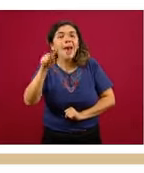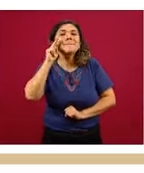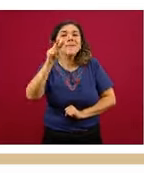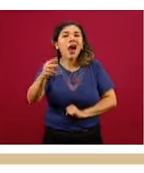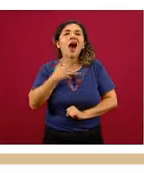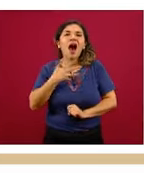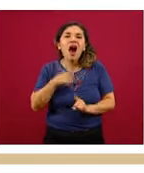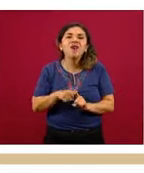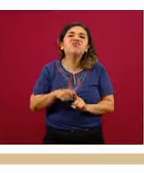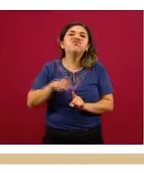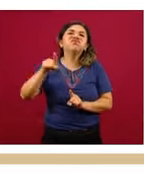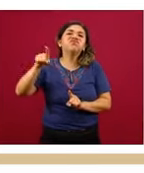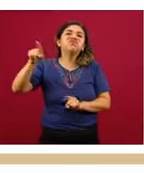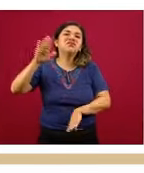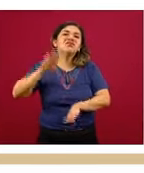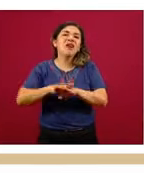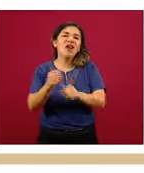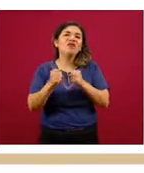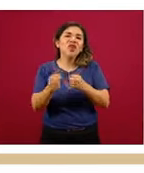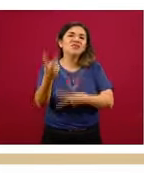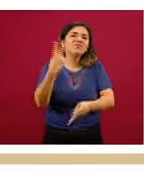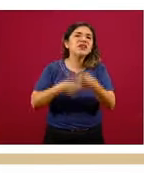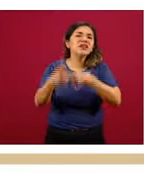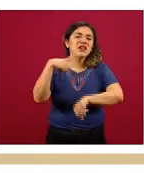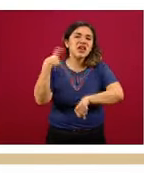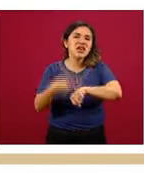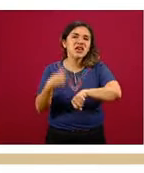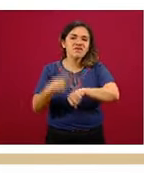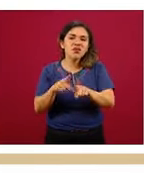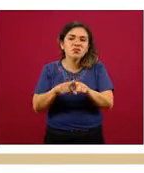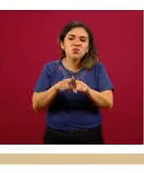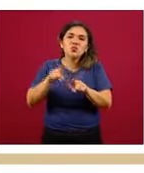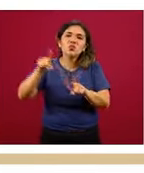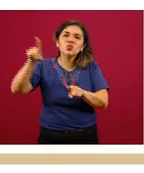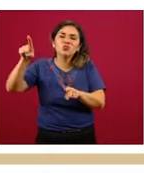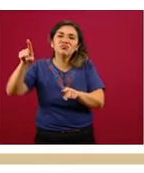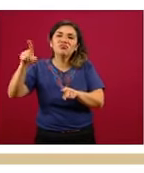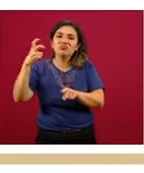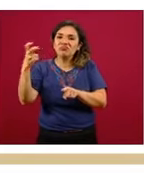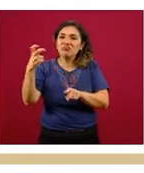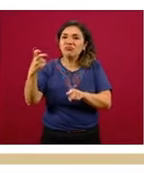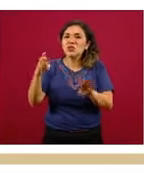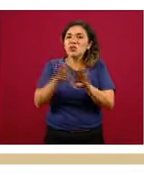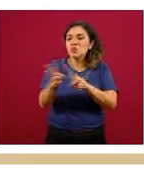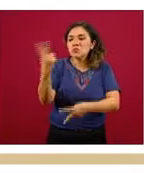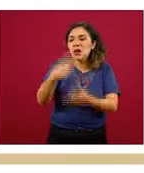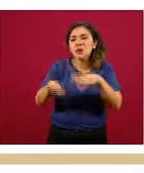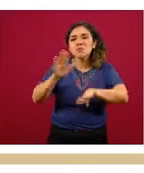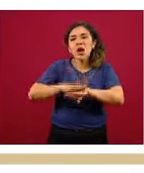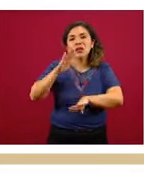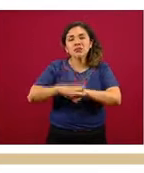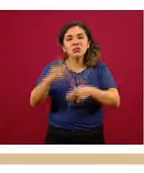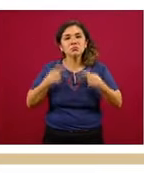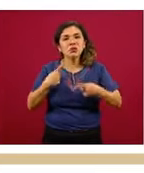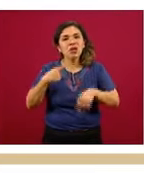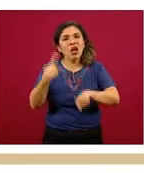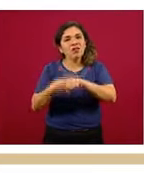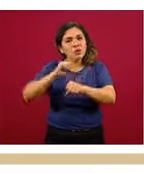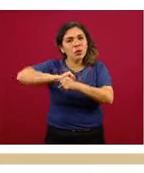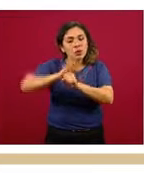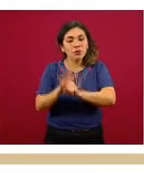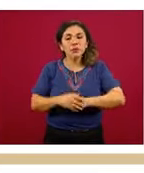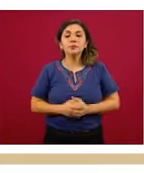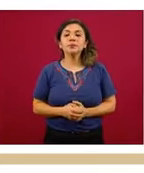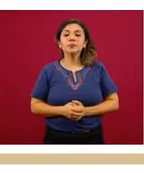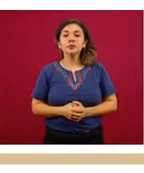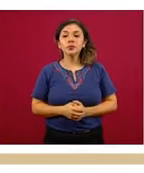un claro ascenso, una clara tendencia ascendente en la presentación de sus casos. Veamos la siguiente diapositiva para ver